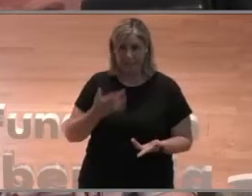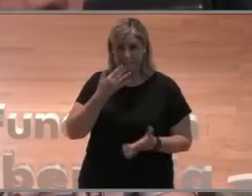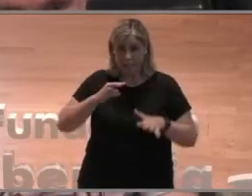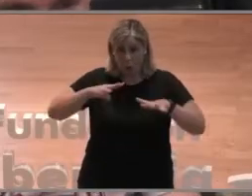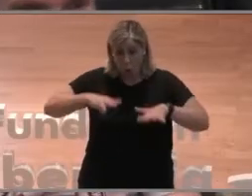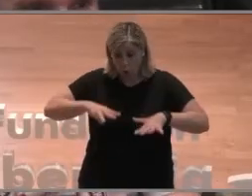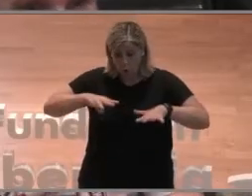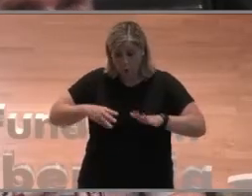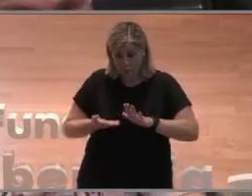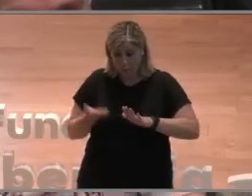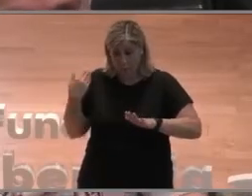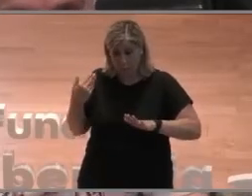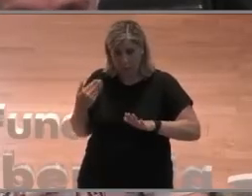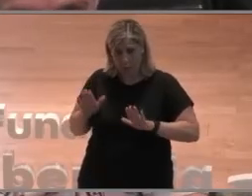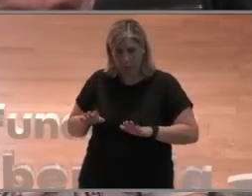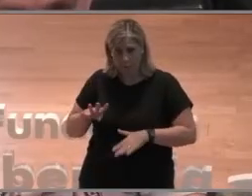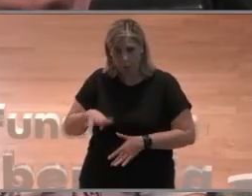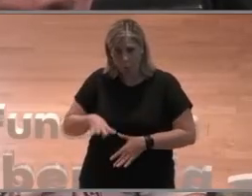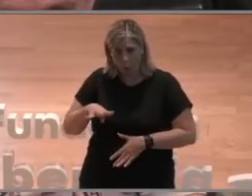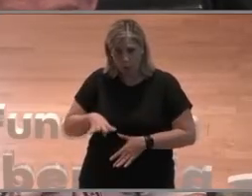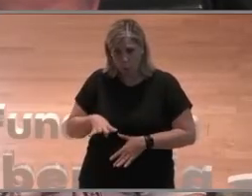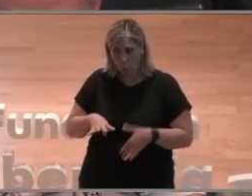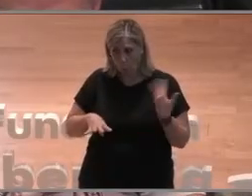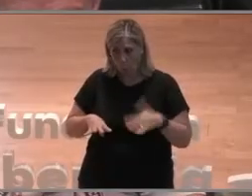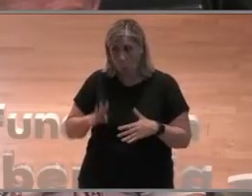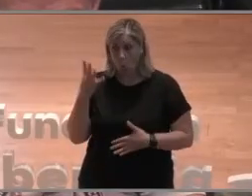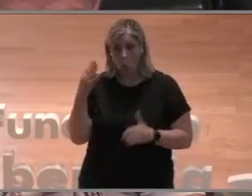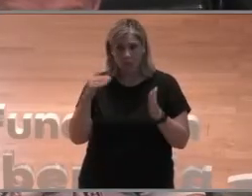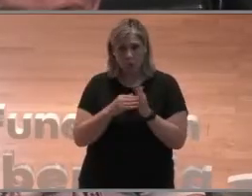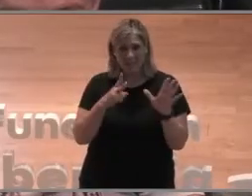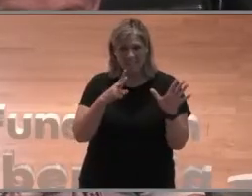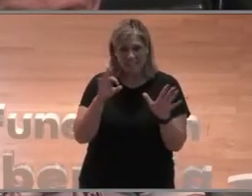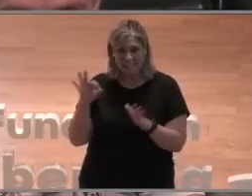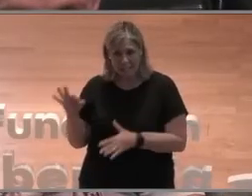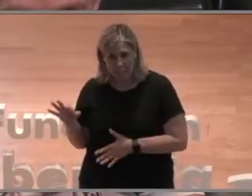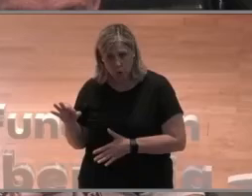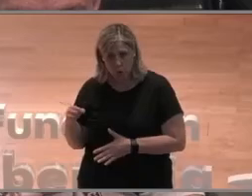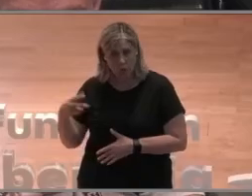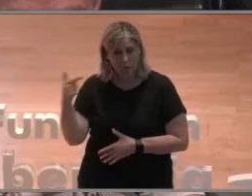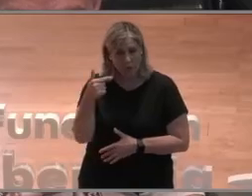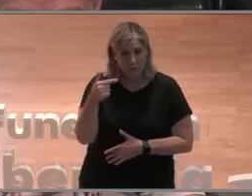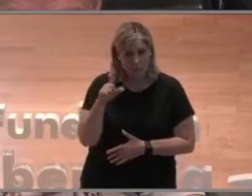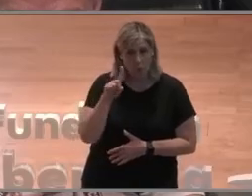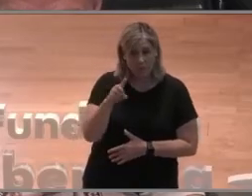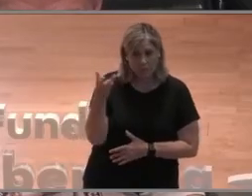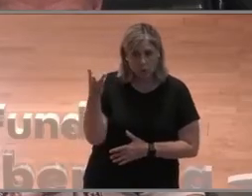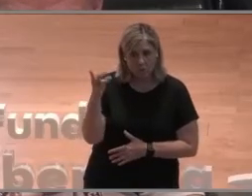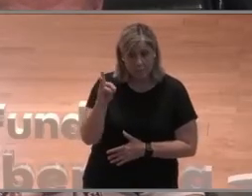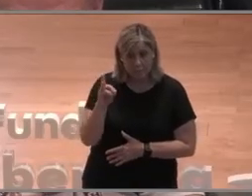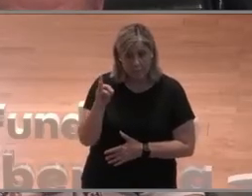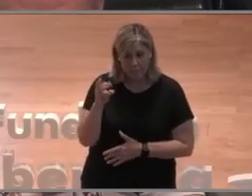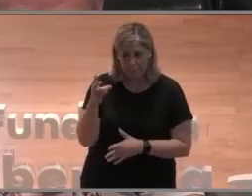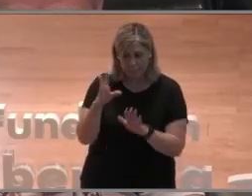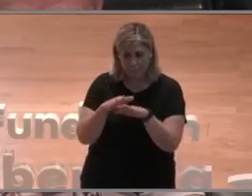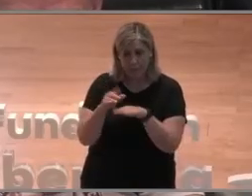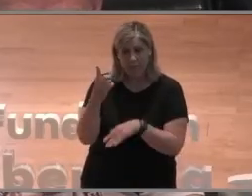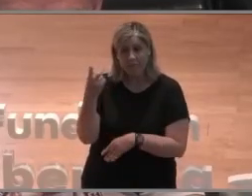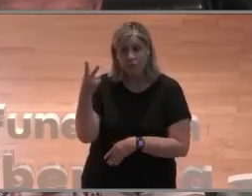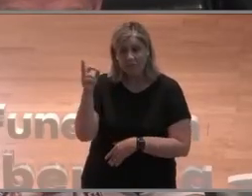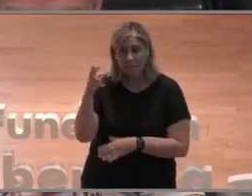meses quedan 4. Dividiendo 4.700 para 120 son 40 muertes diarias por ola de